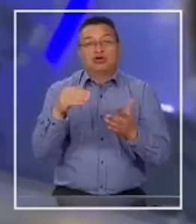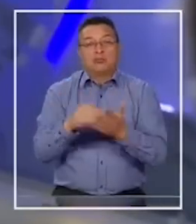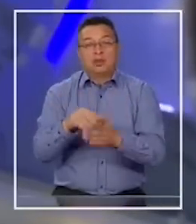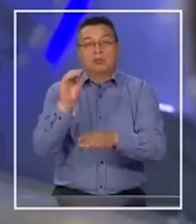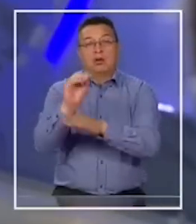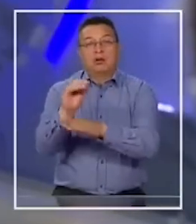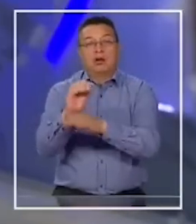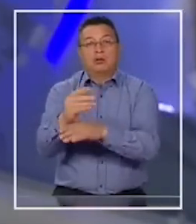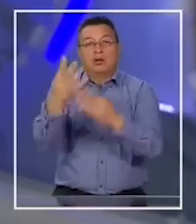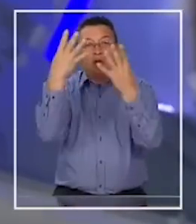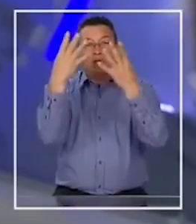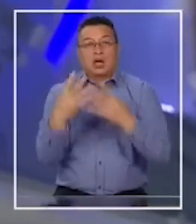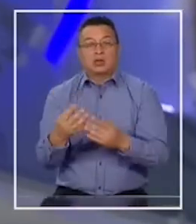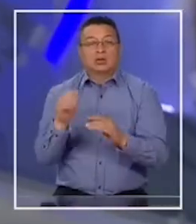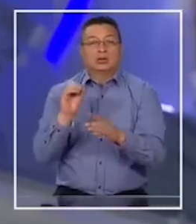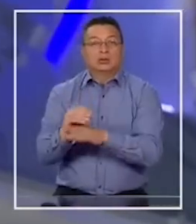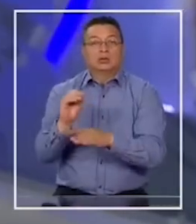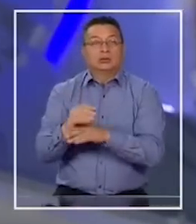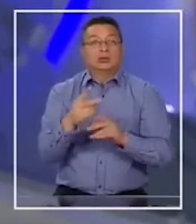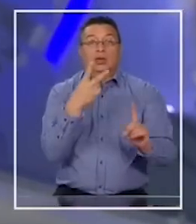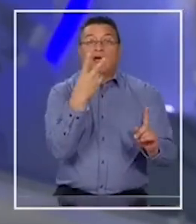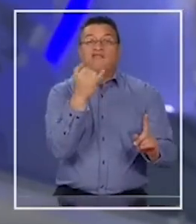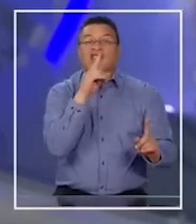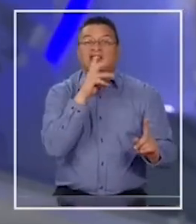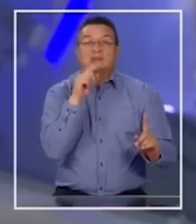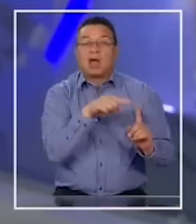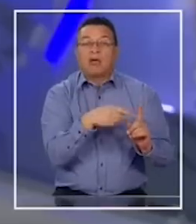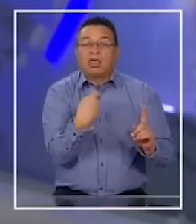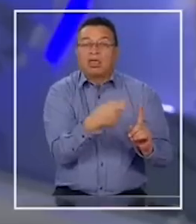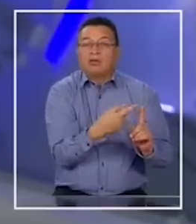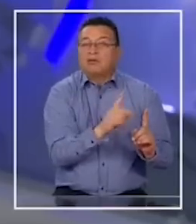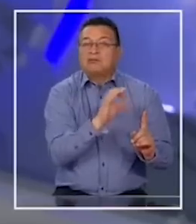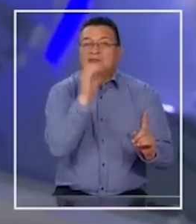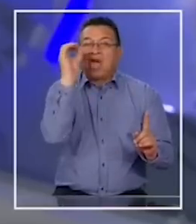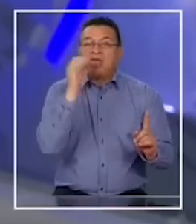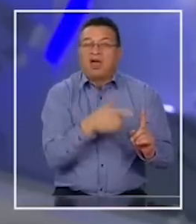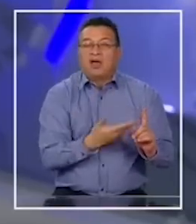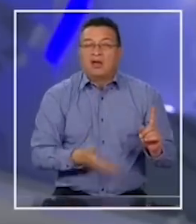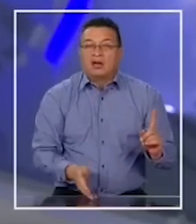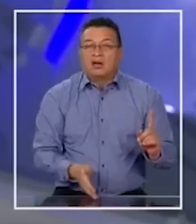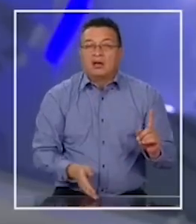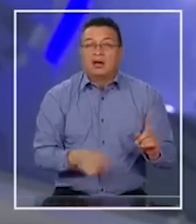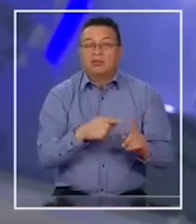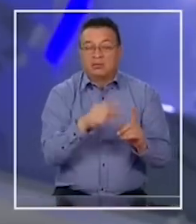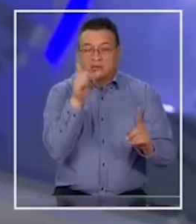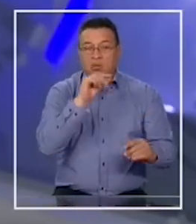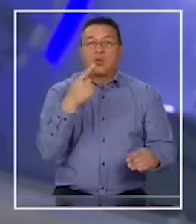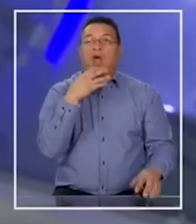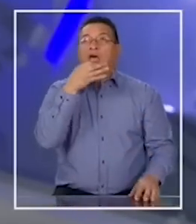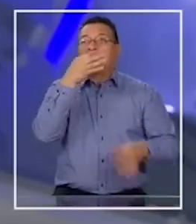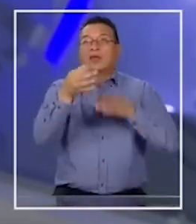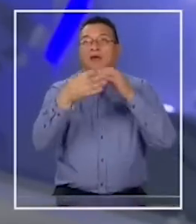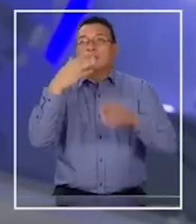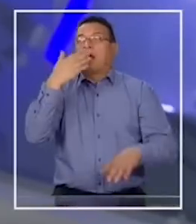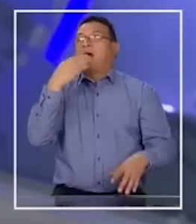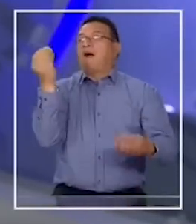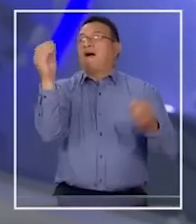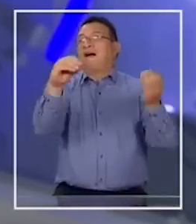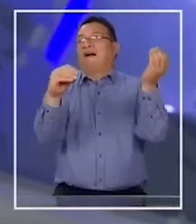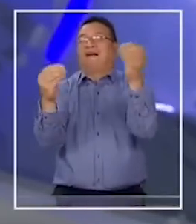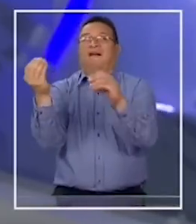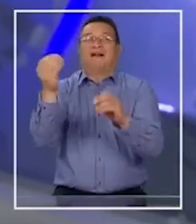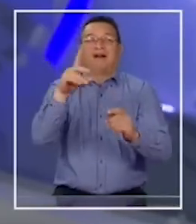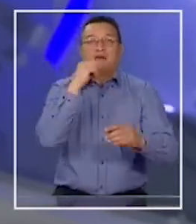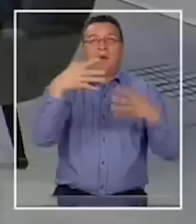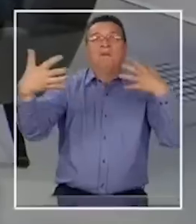para mantenerlos en la cárcel y respecto de las víctimas no hay indemnización Entonces esto cuando se dice que es populismo y se trata de mezclar con